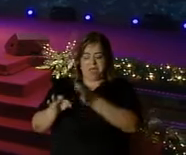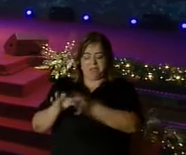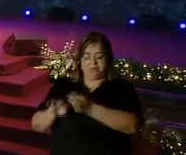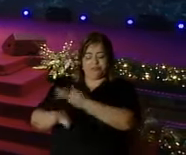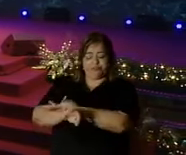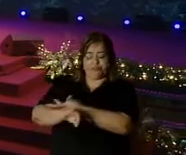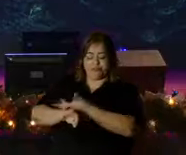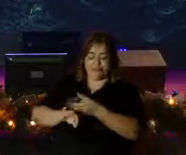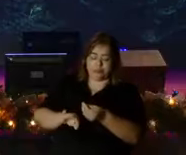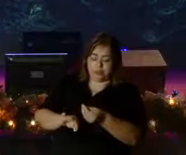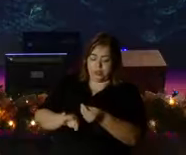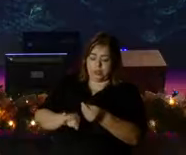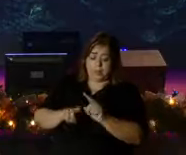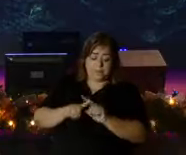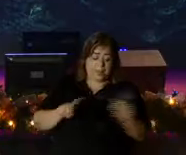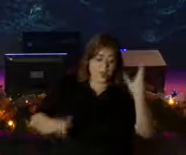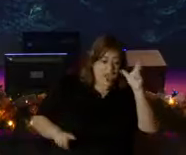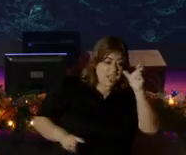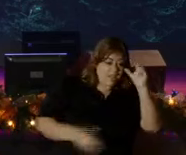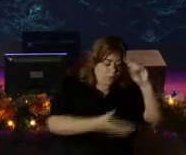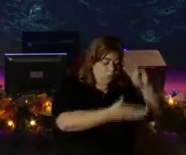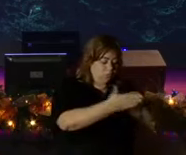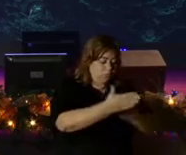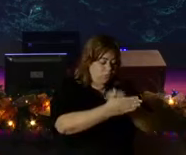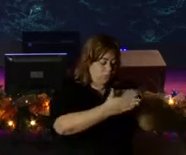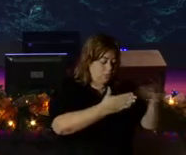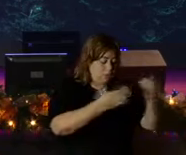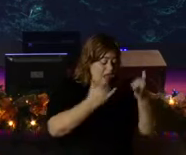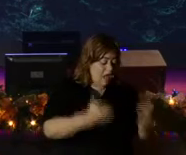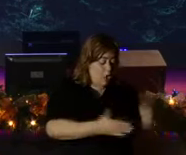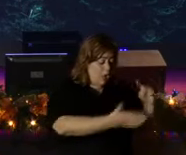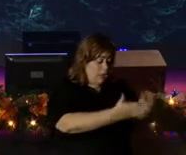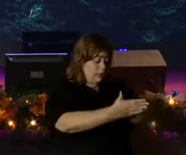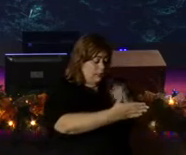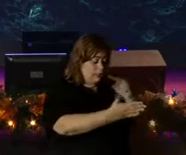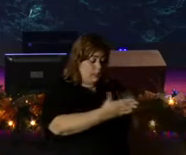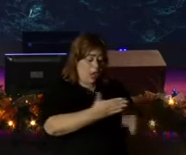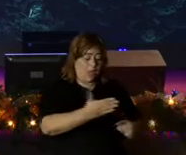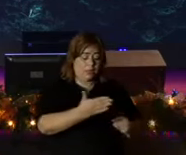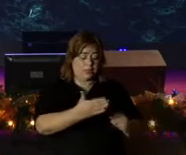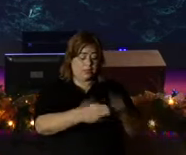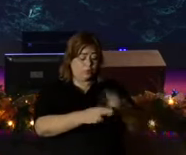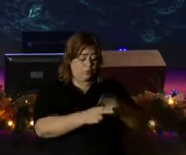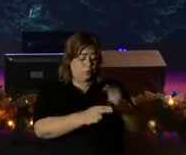Pero toda agenda del infierno es cancelada, neutralizada en el nombre de Jesús.